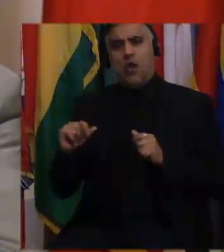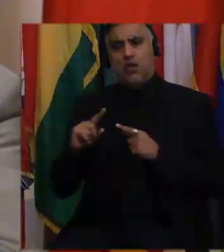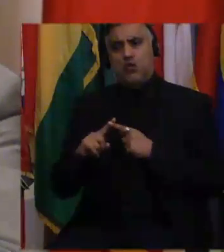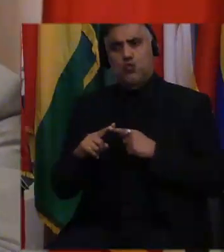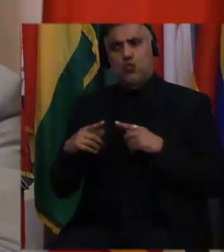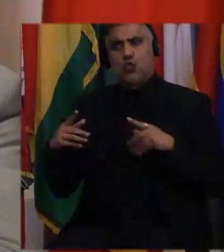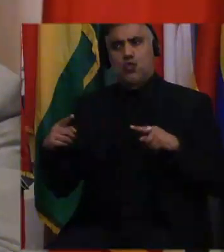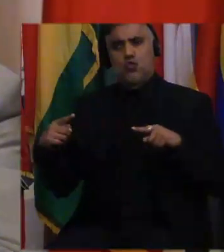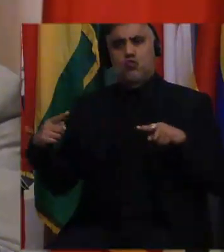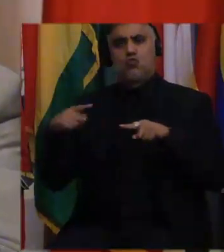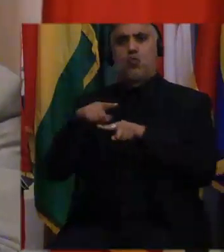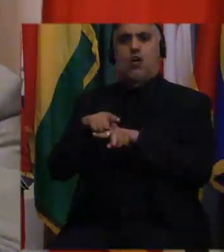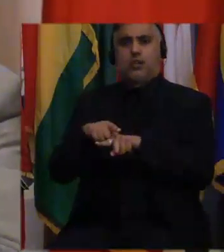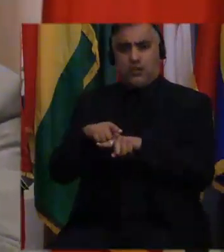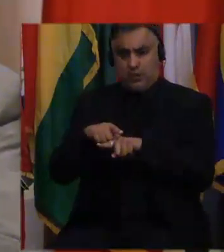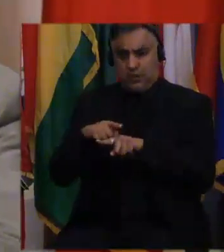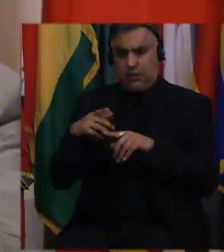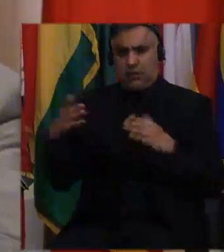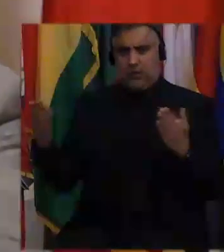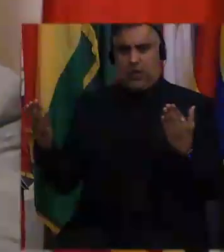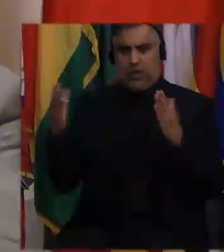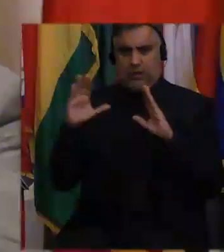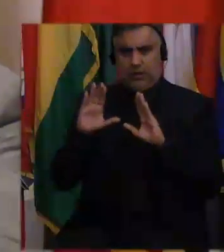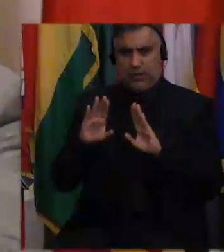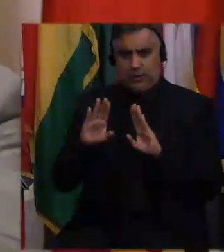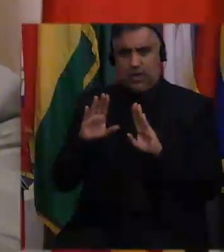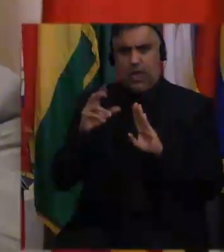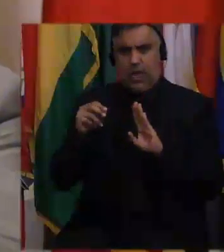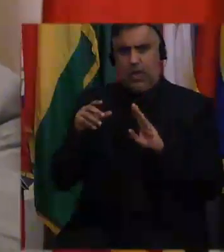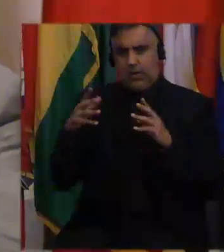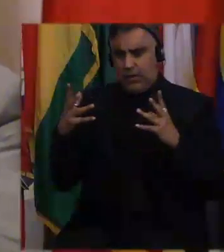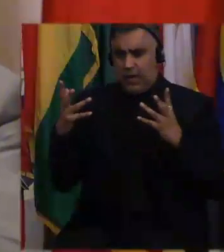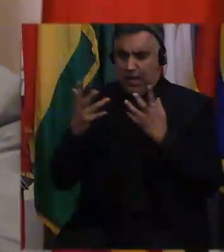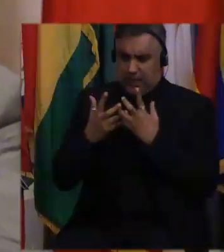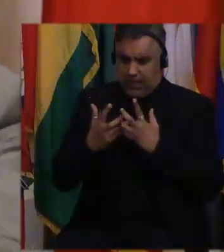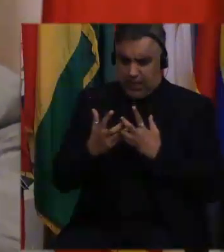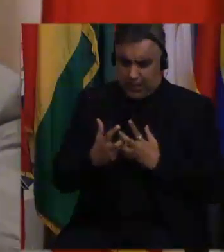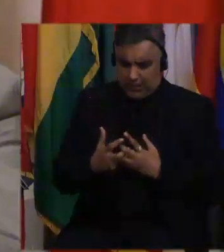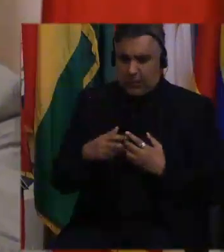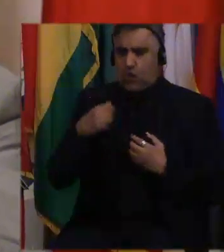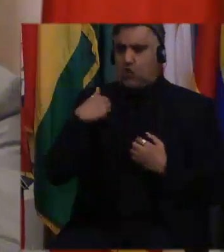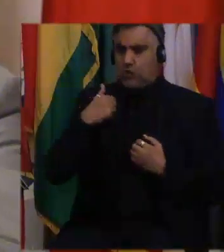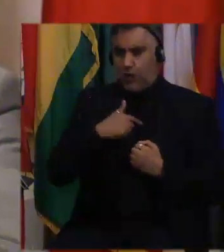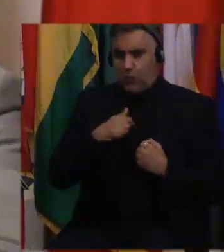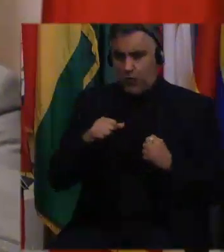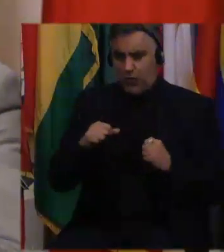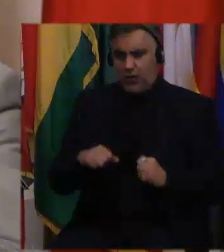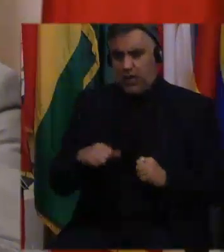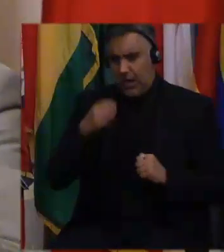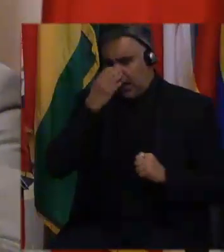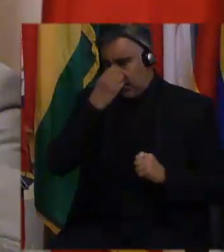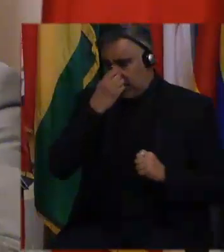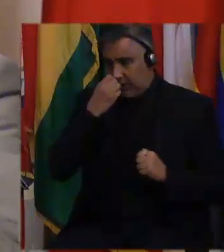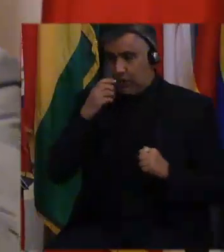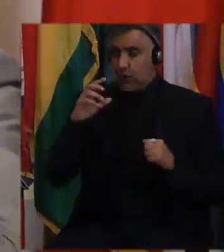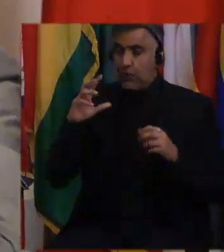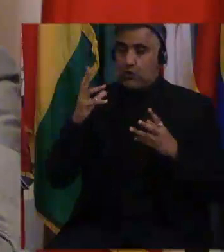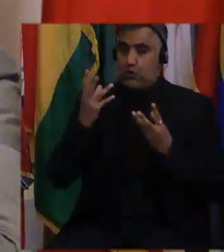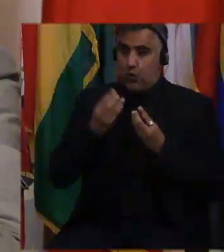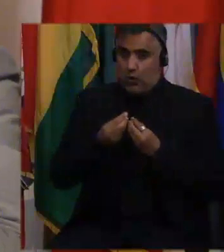seguimiento al cumplimiento de esas recomendaciones, llegando a las autoridades estatales conjuntamente, porque